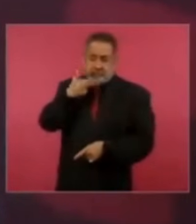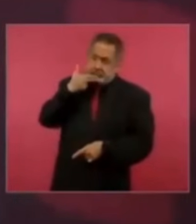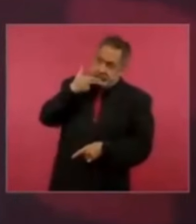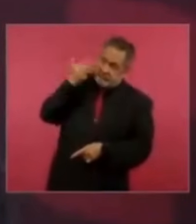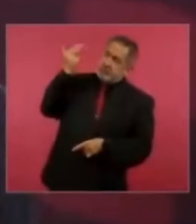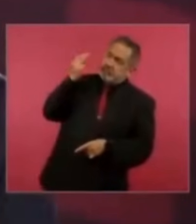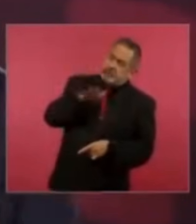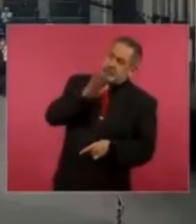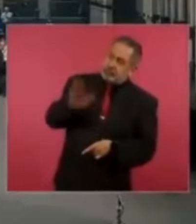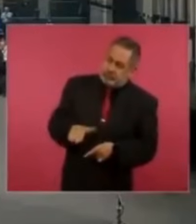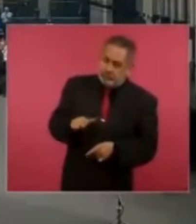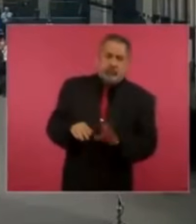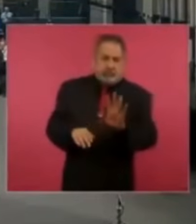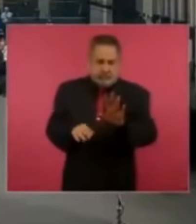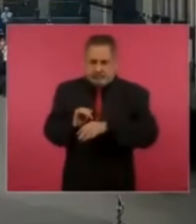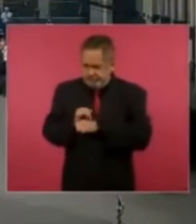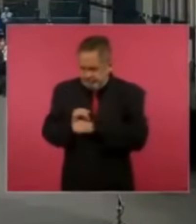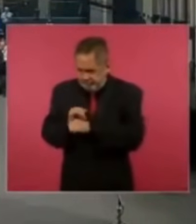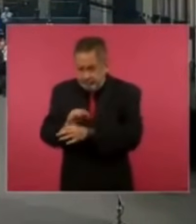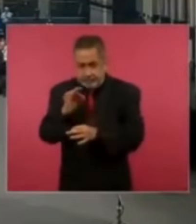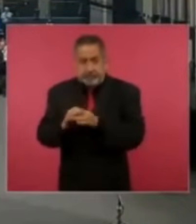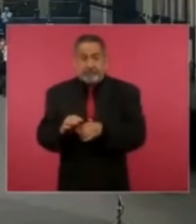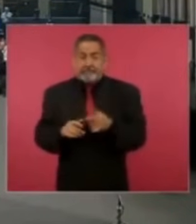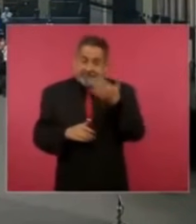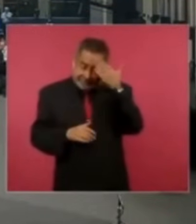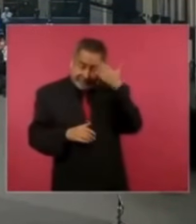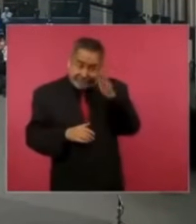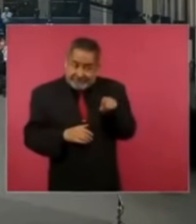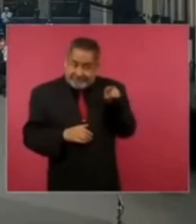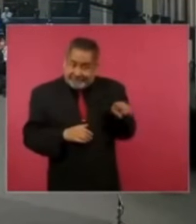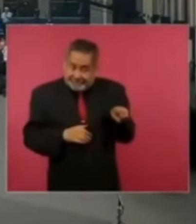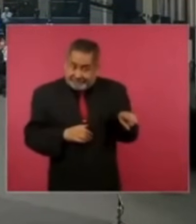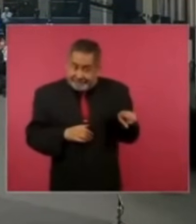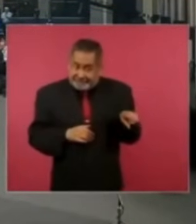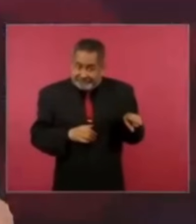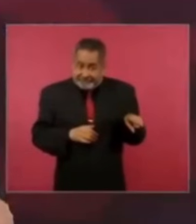es importante decir que la señora Casar,